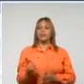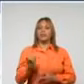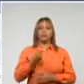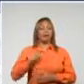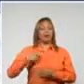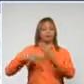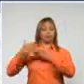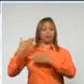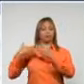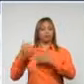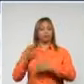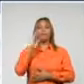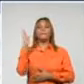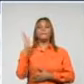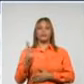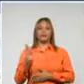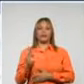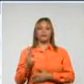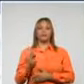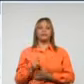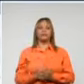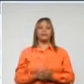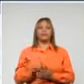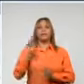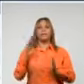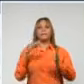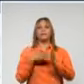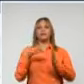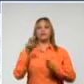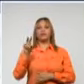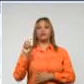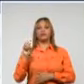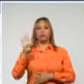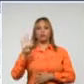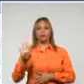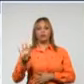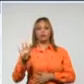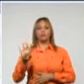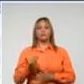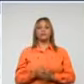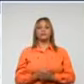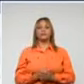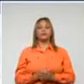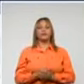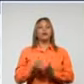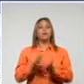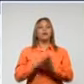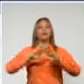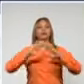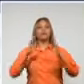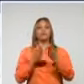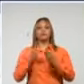anteriores, Brasil con 1.204 y ya acumula